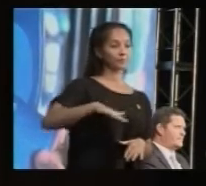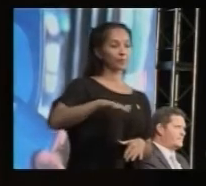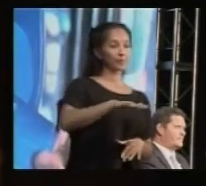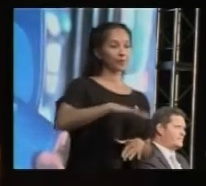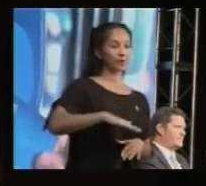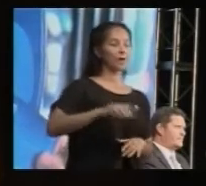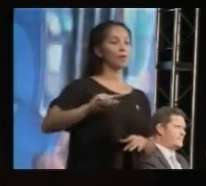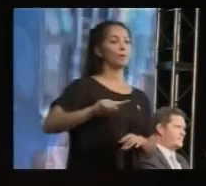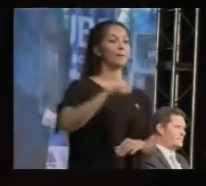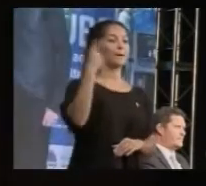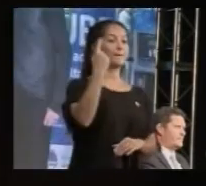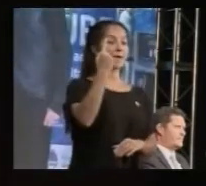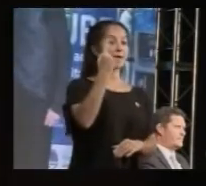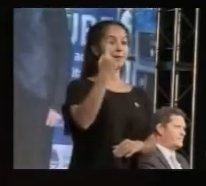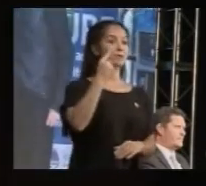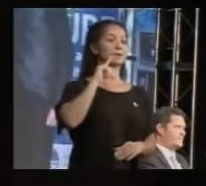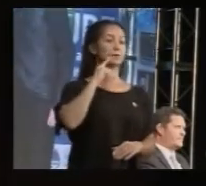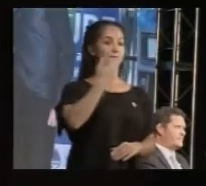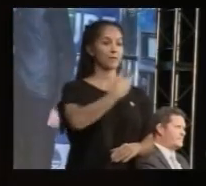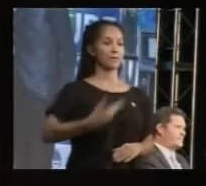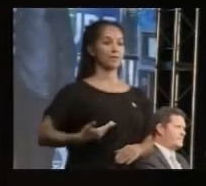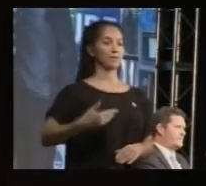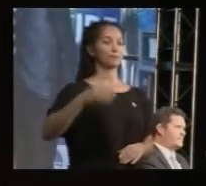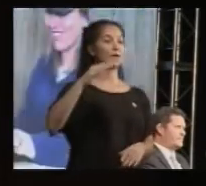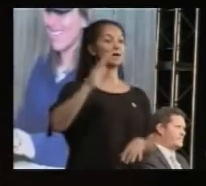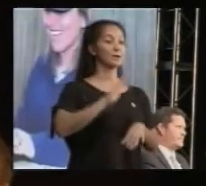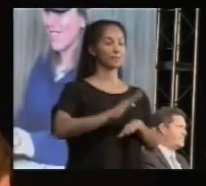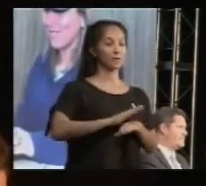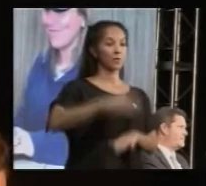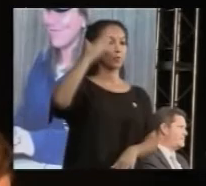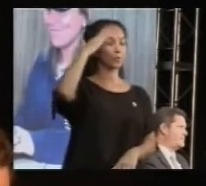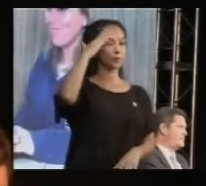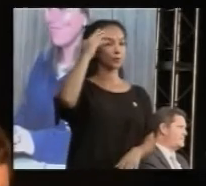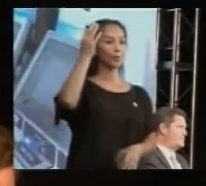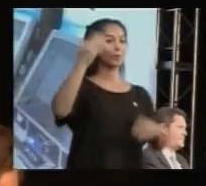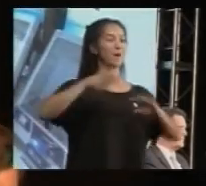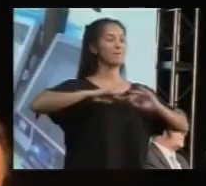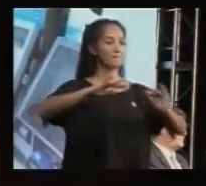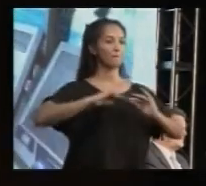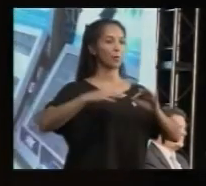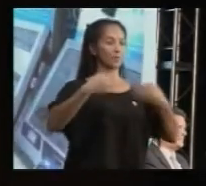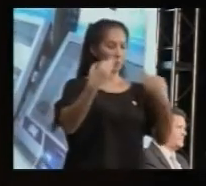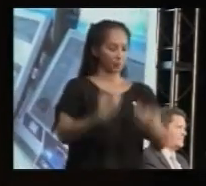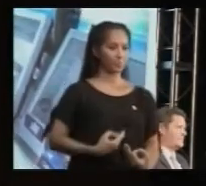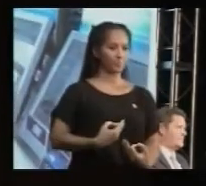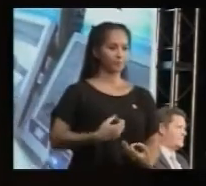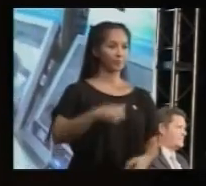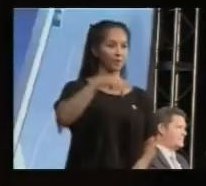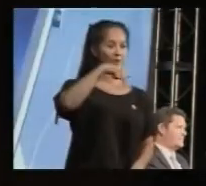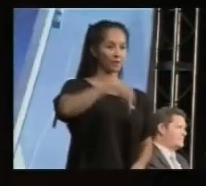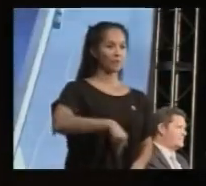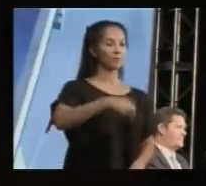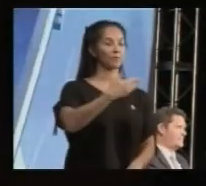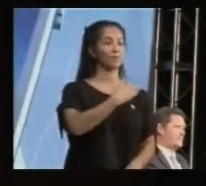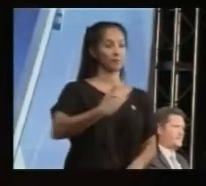fui pionera en hacerlo por primera vez en la salud, en la cultura, en el turismo, en el deporte, en la producción. Este